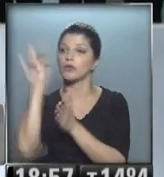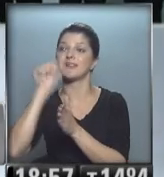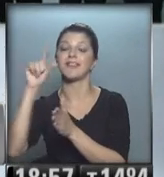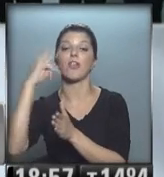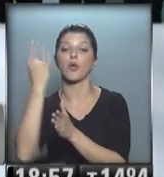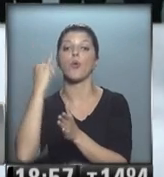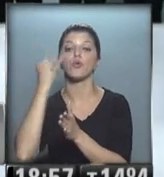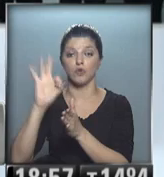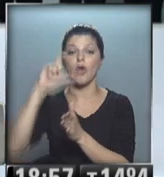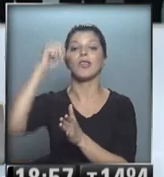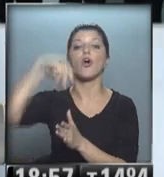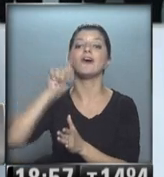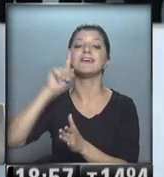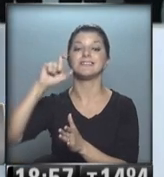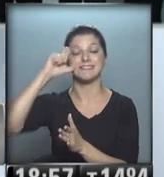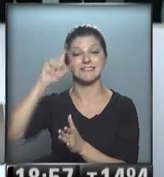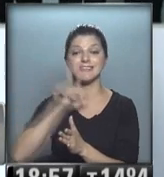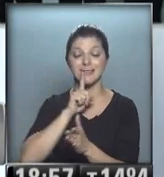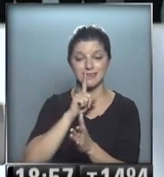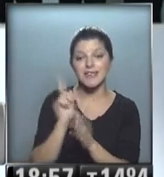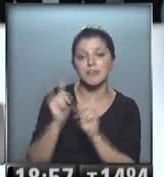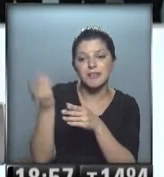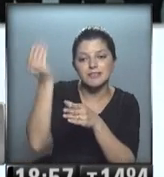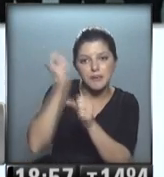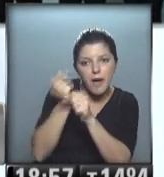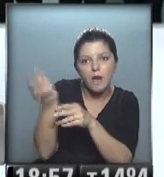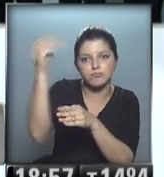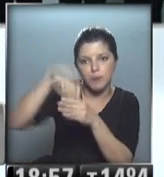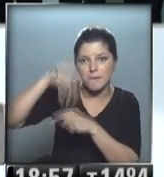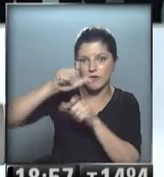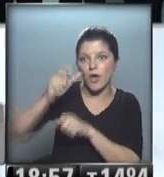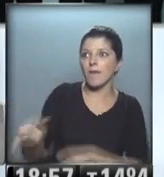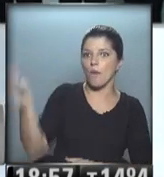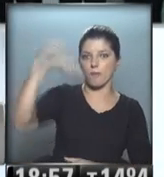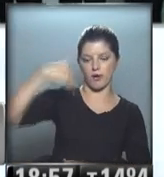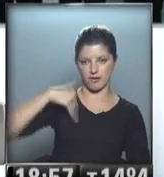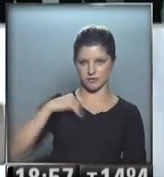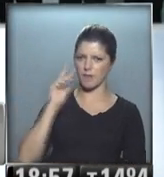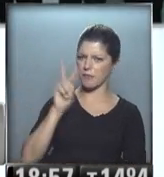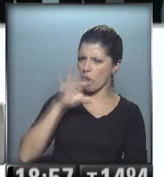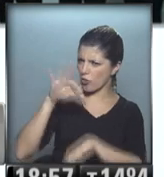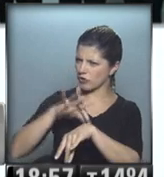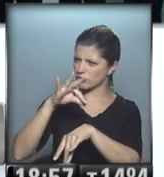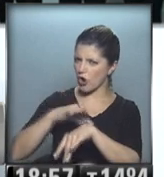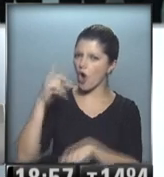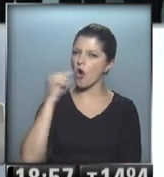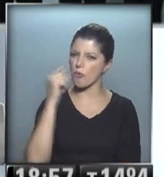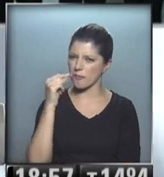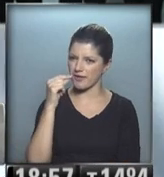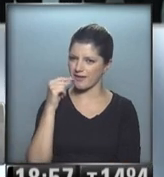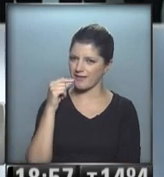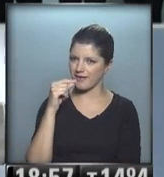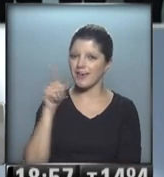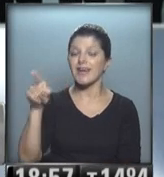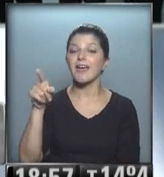que trabajan allí inclusive gente repatriada. Está por ahí el doctor Cebrián, seguramente repatriado de